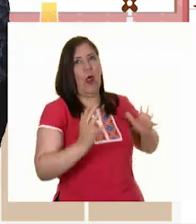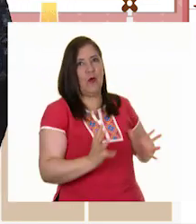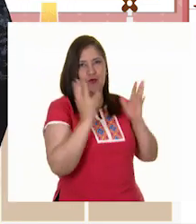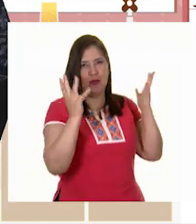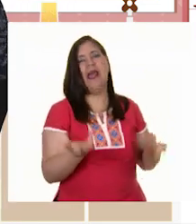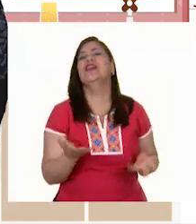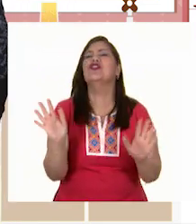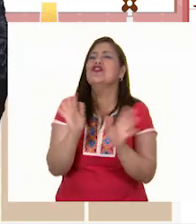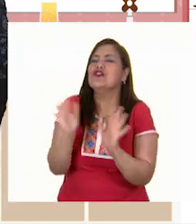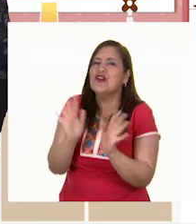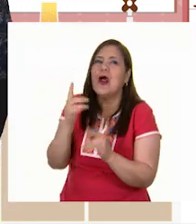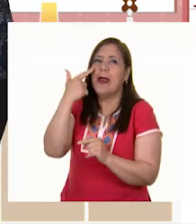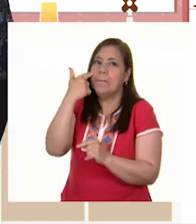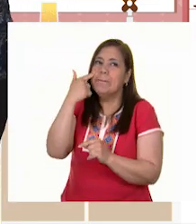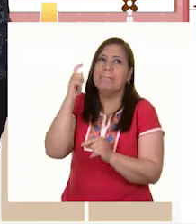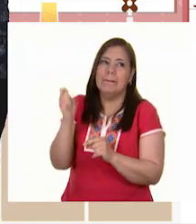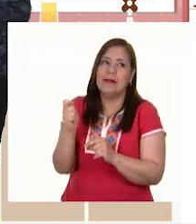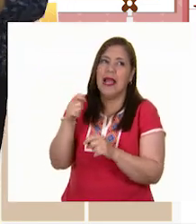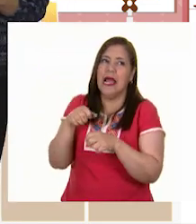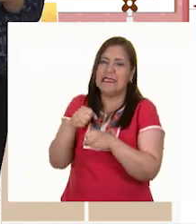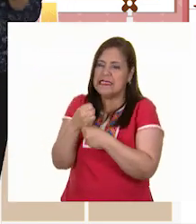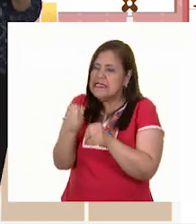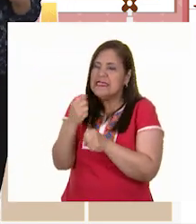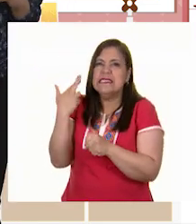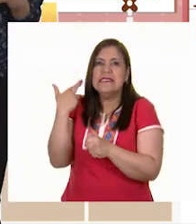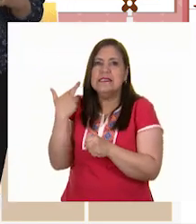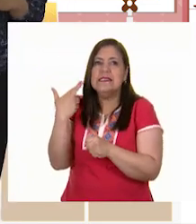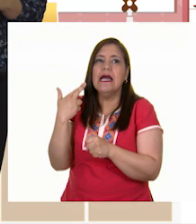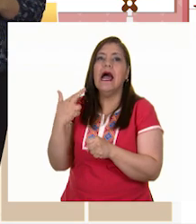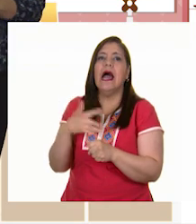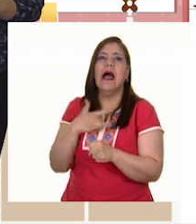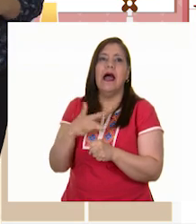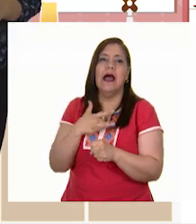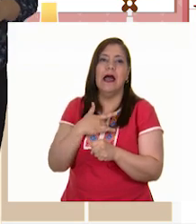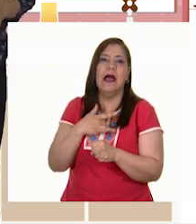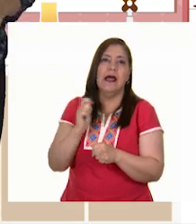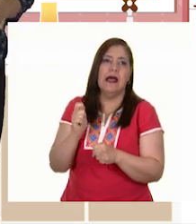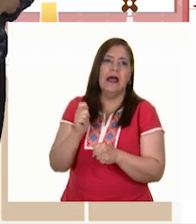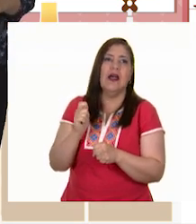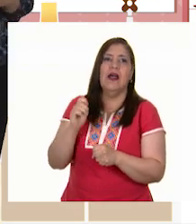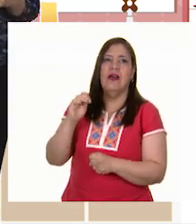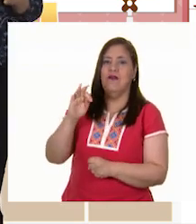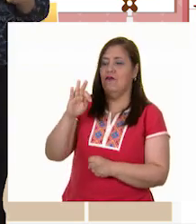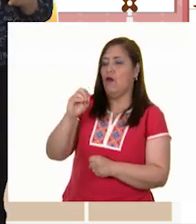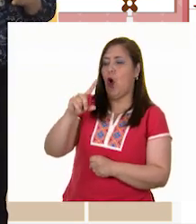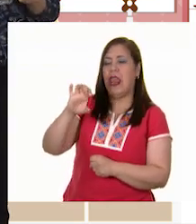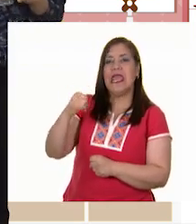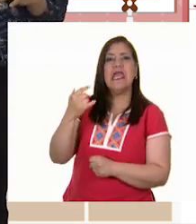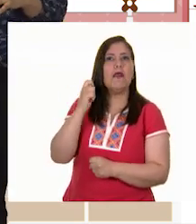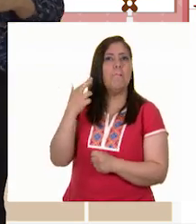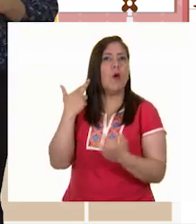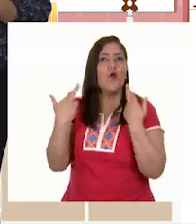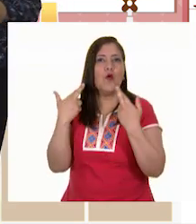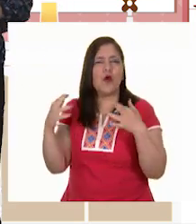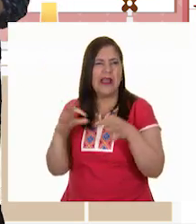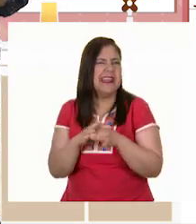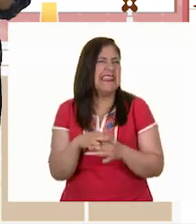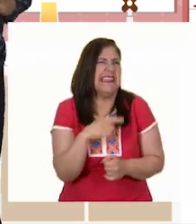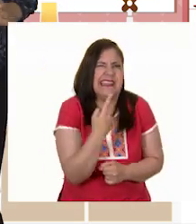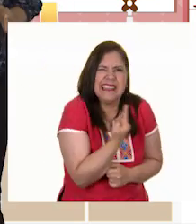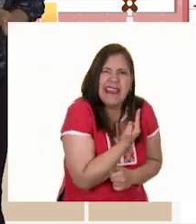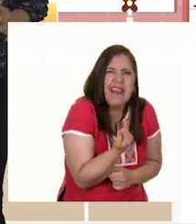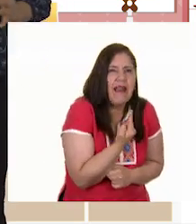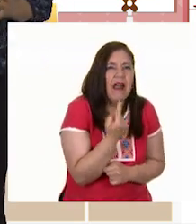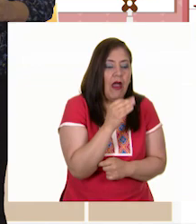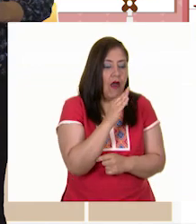que escuchaste. Esto es un efecto de sonido llamado efecto Foley. ¿Efecto qué?